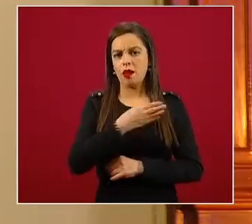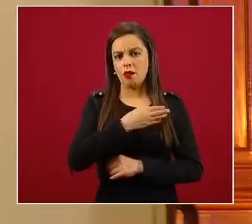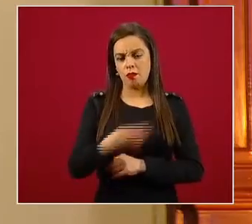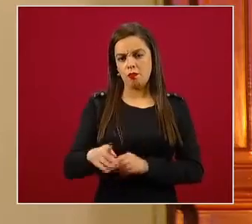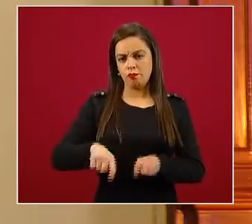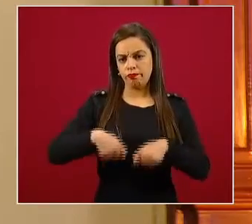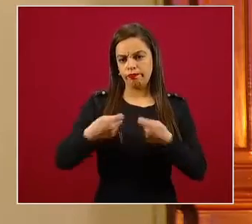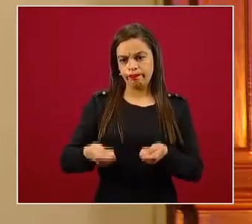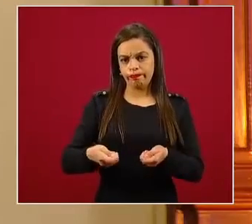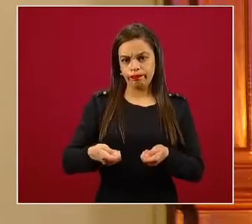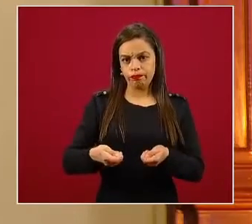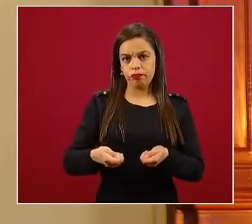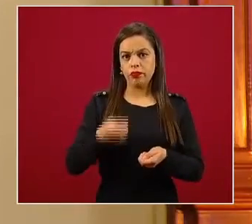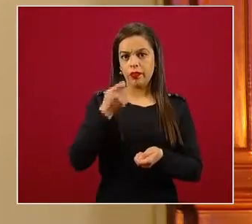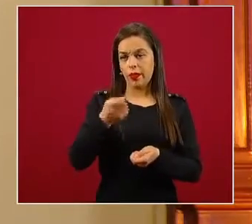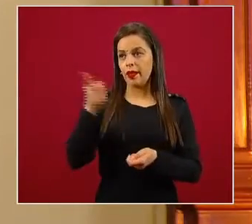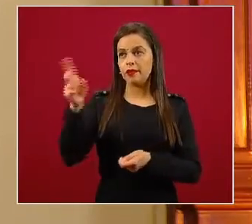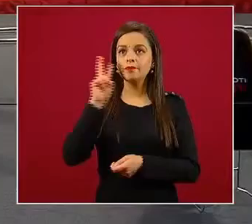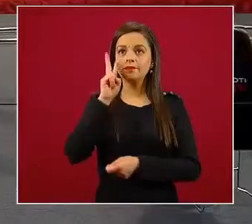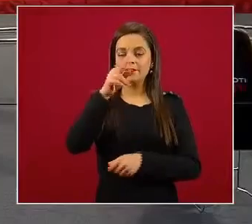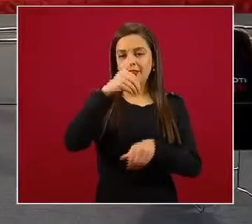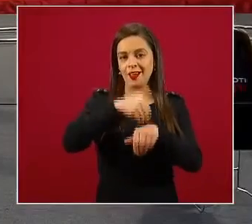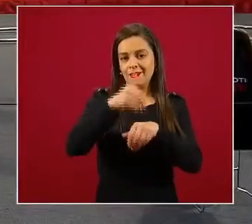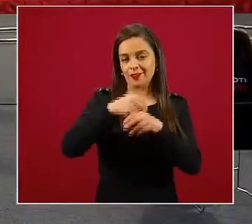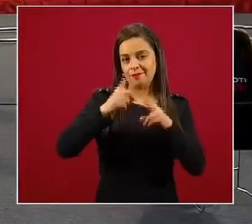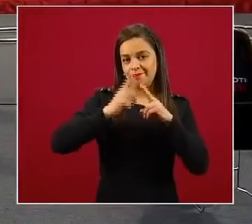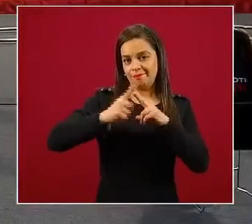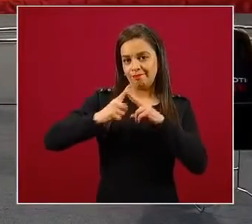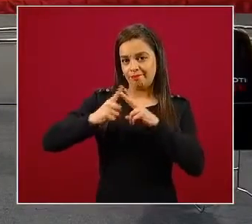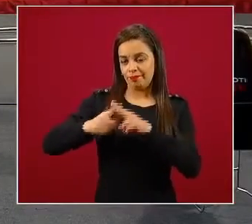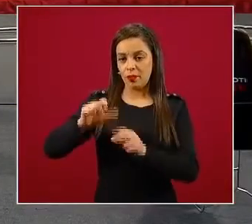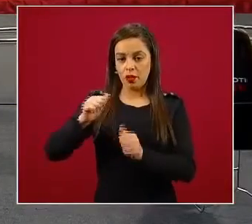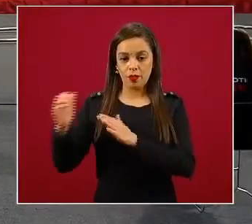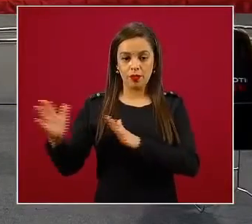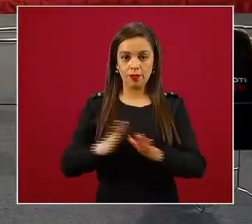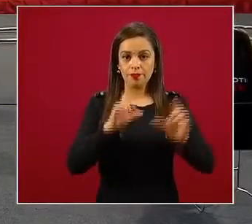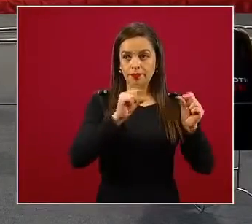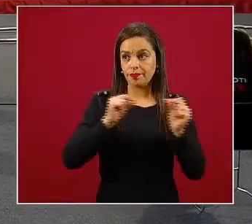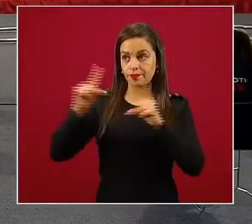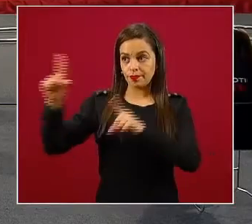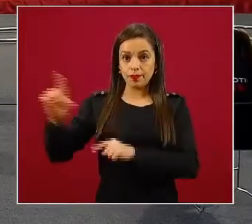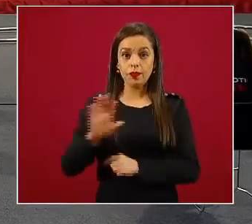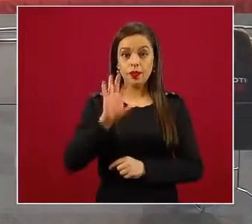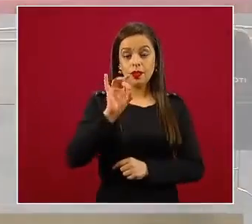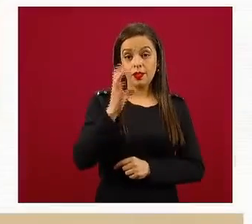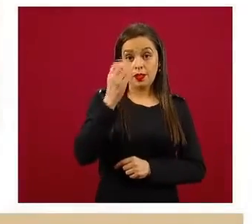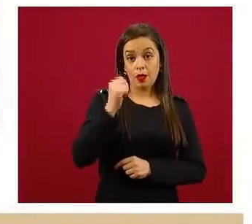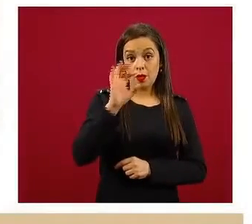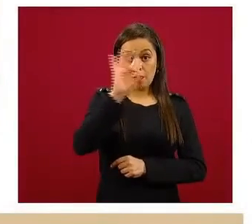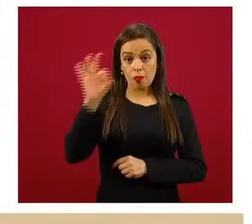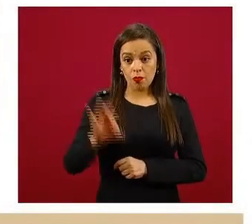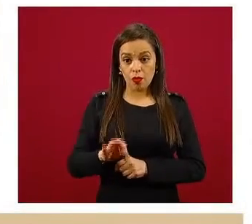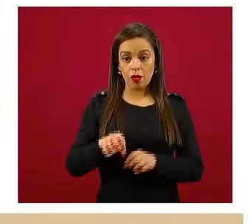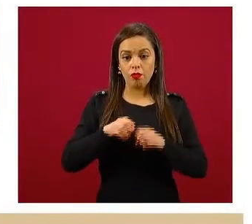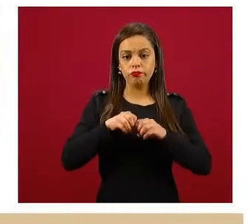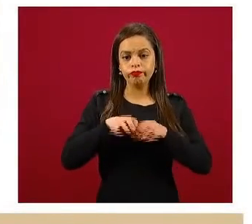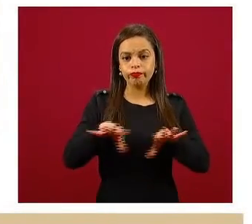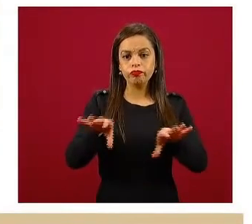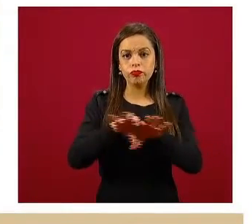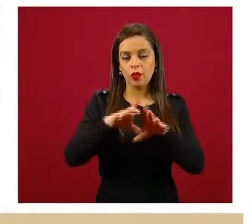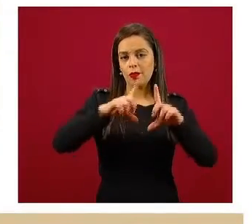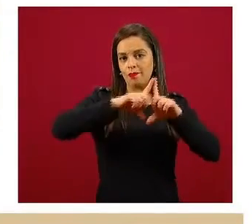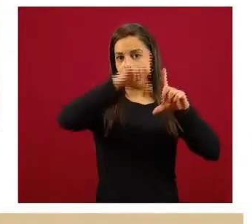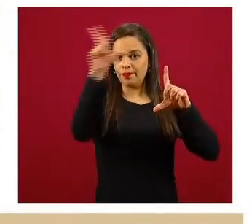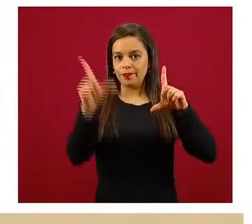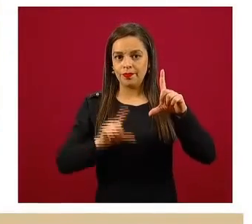están dando estos números. En la siguiente diapositiva veremos ese 39% distribuido a nivel